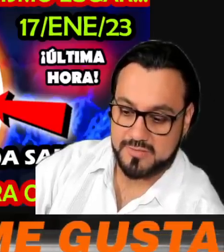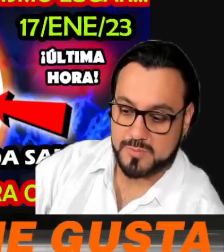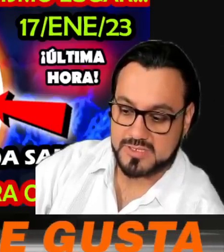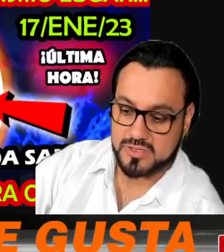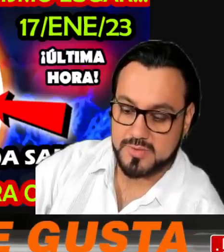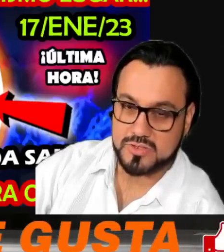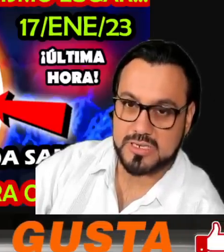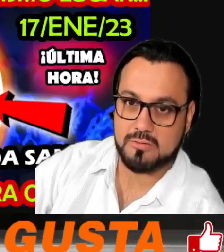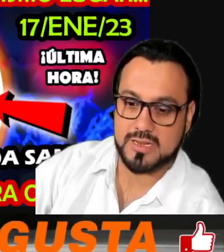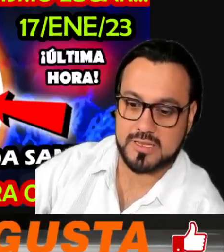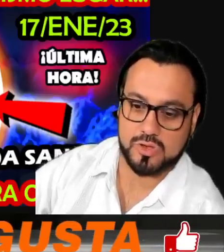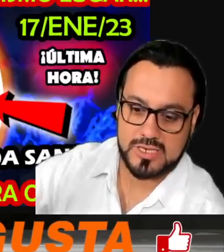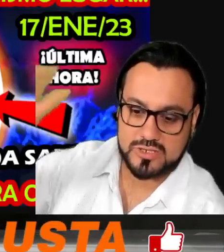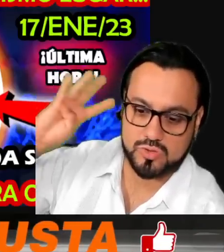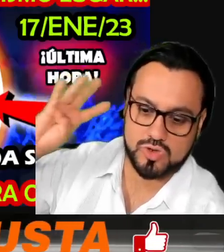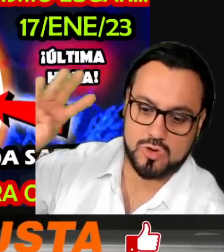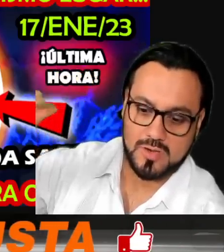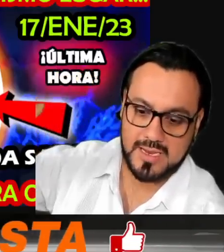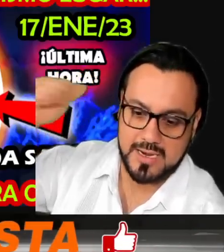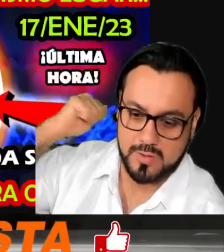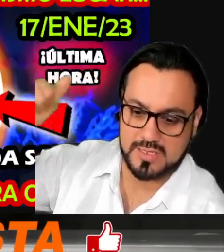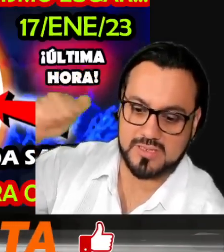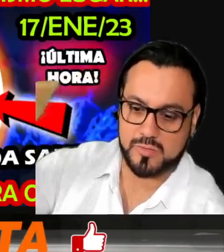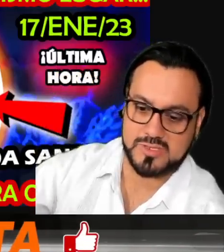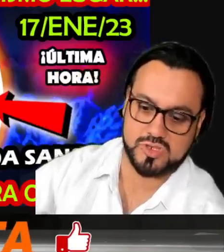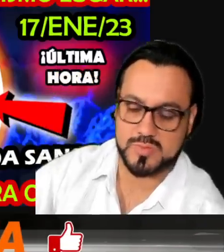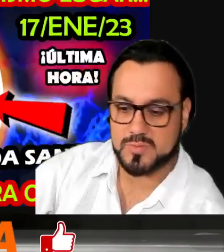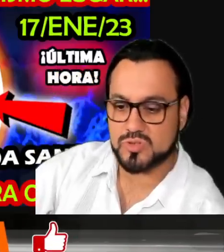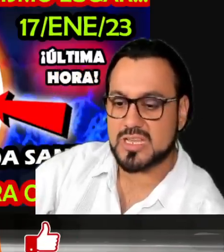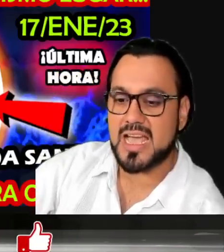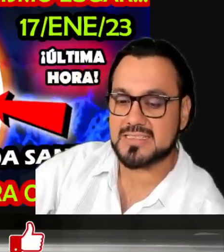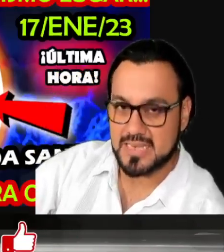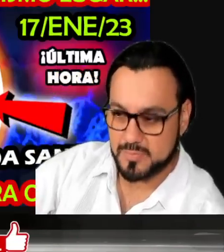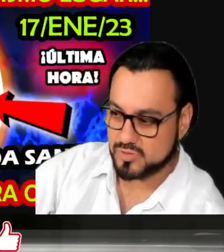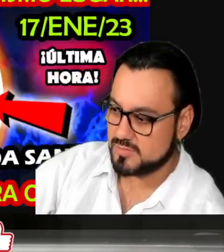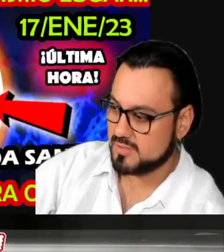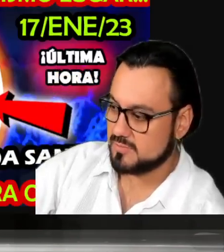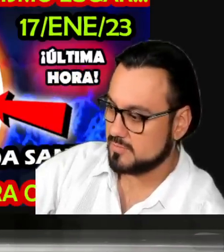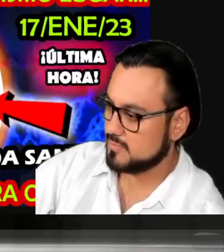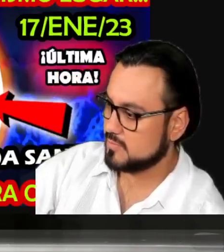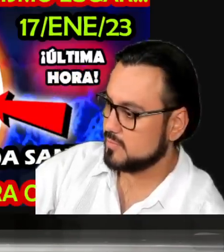próxima información, amigos, y recuerden que todo tiene solución en la Cuarta Transformación. Nos vemos hasta la próxima.